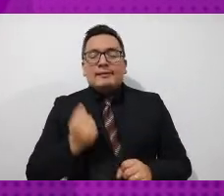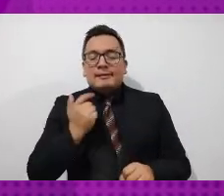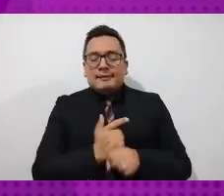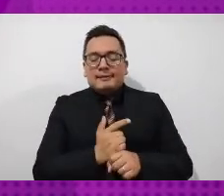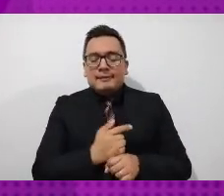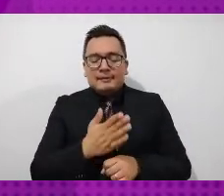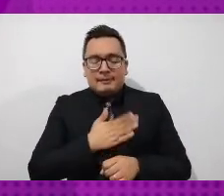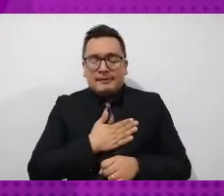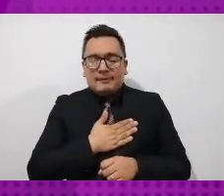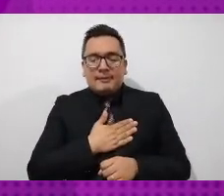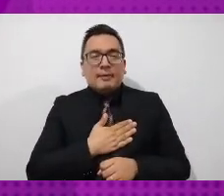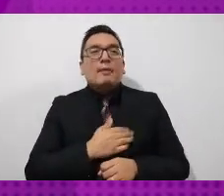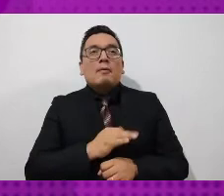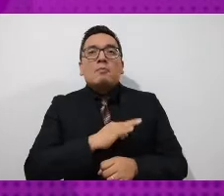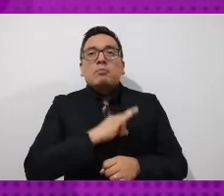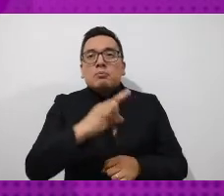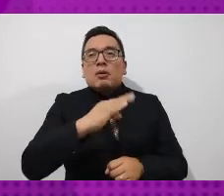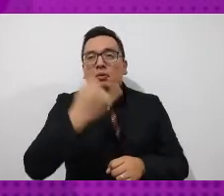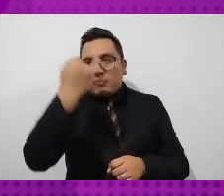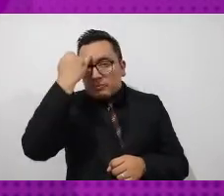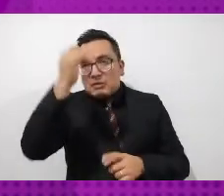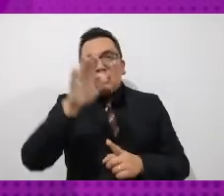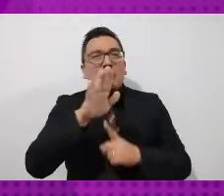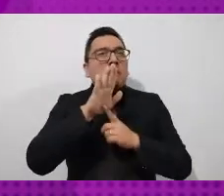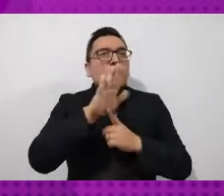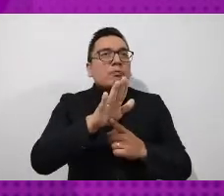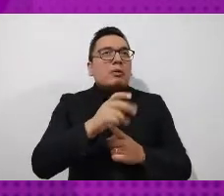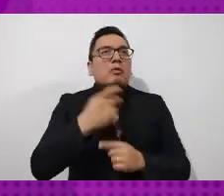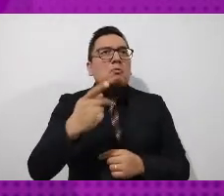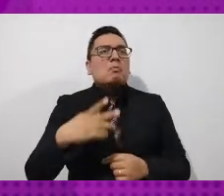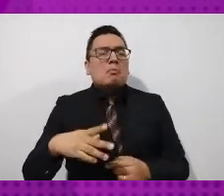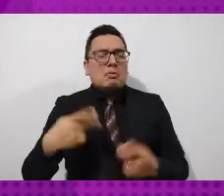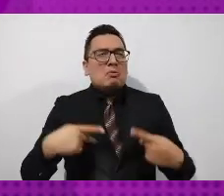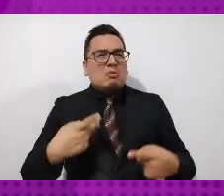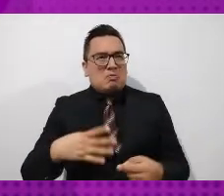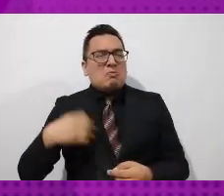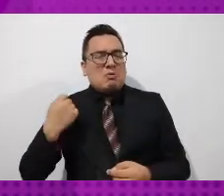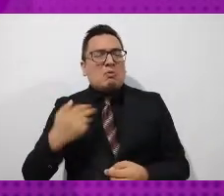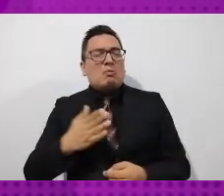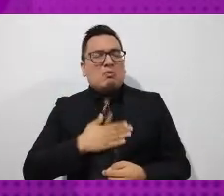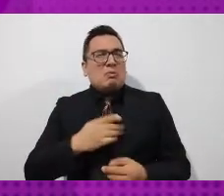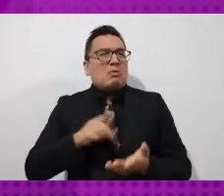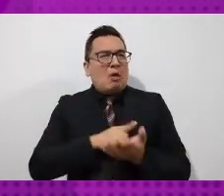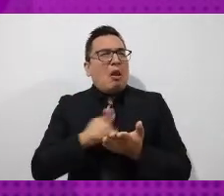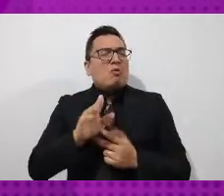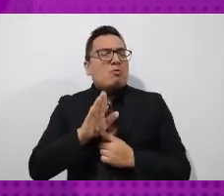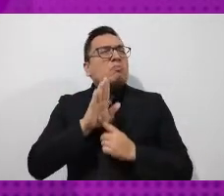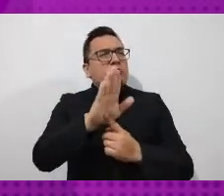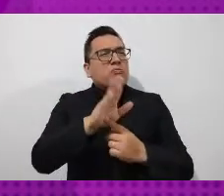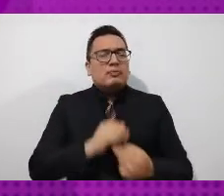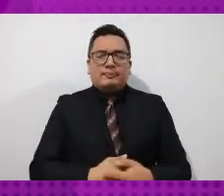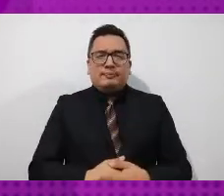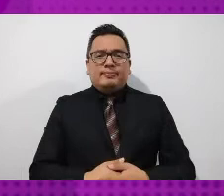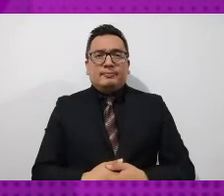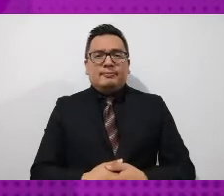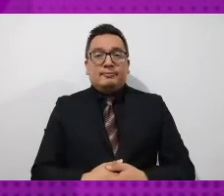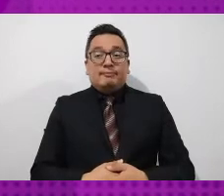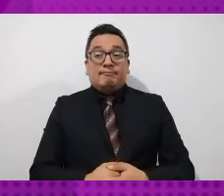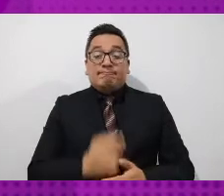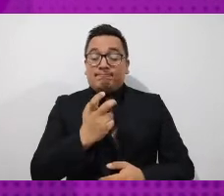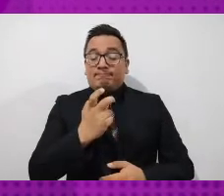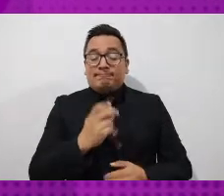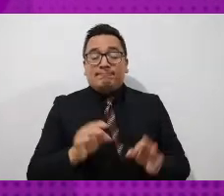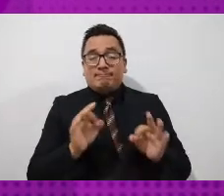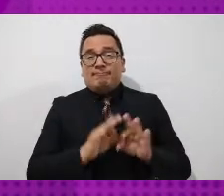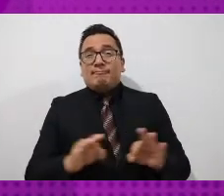la posibilidad de presentar iniciativas y está ejerciendo ese derecho a poderlo hacer. Qué importante